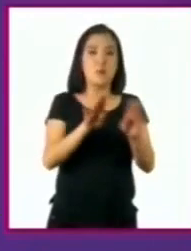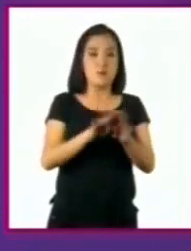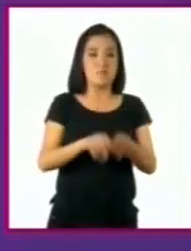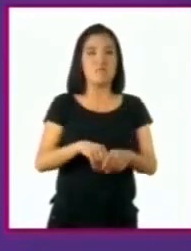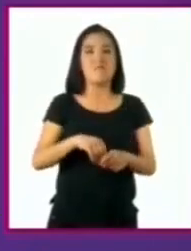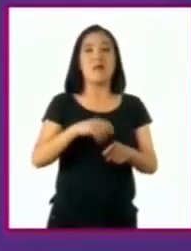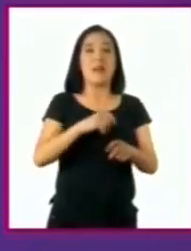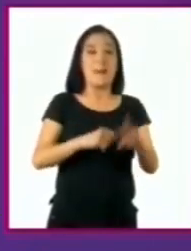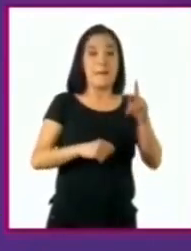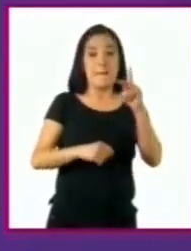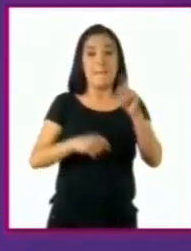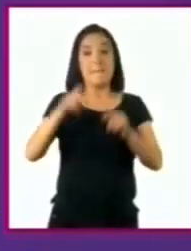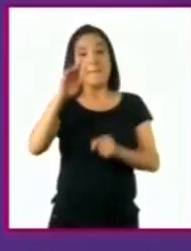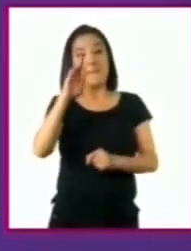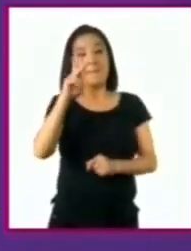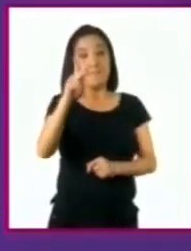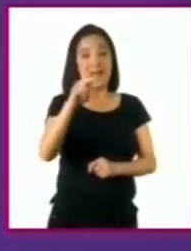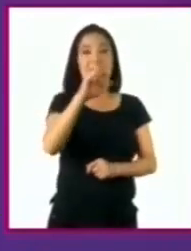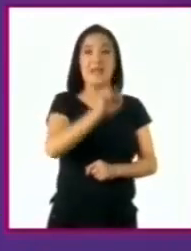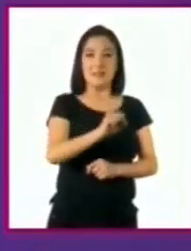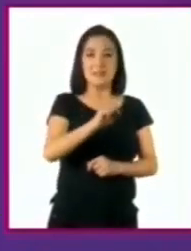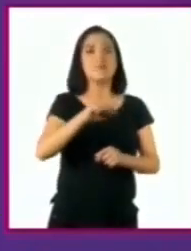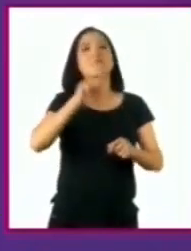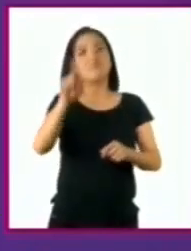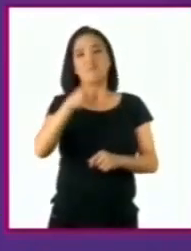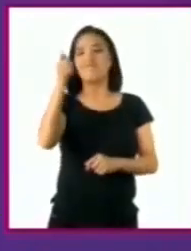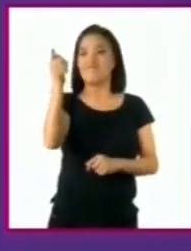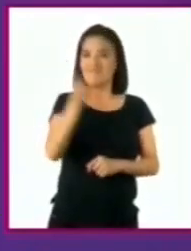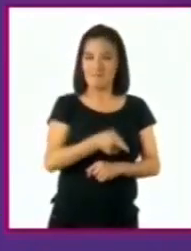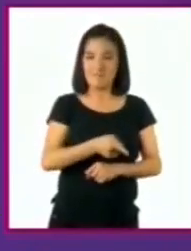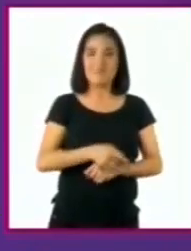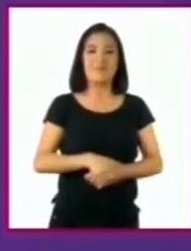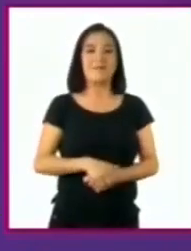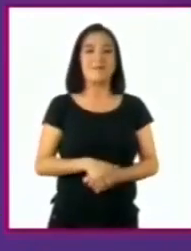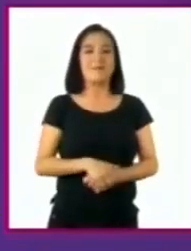segmentos BS y BD son paralelos.